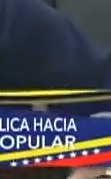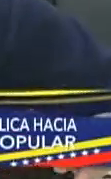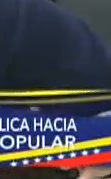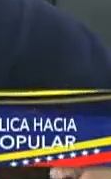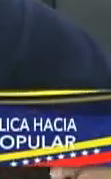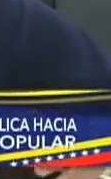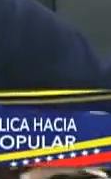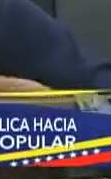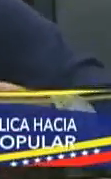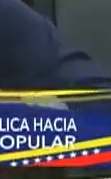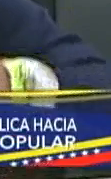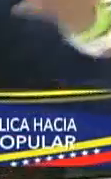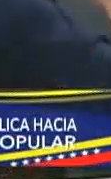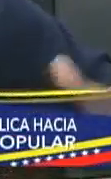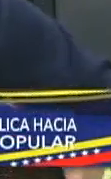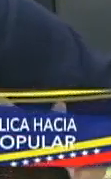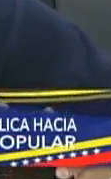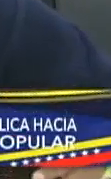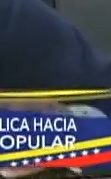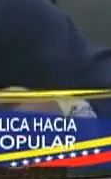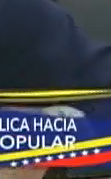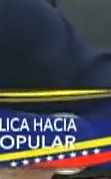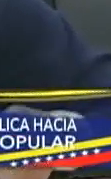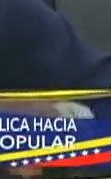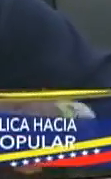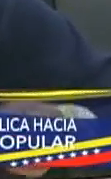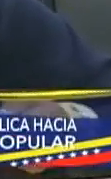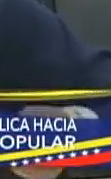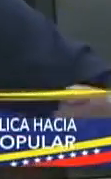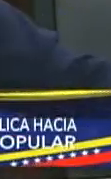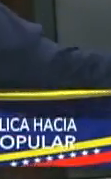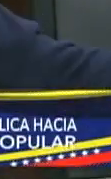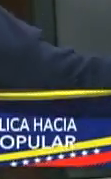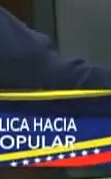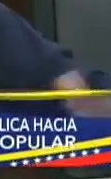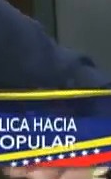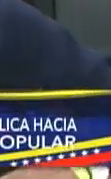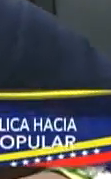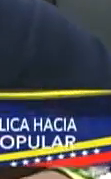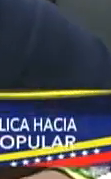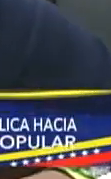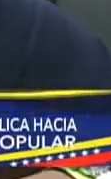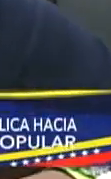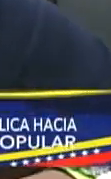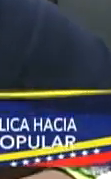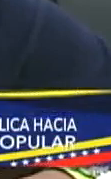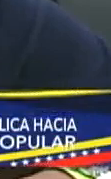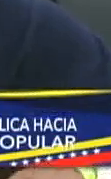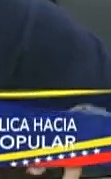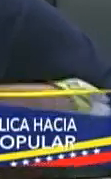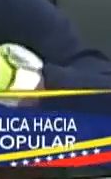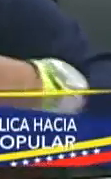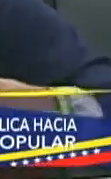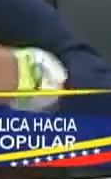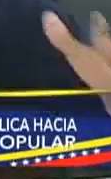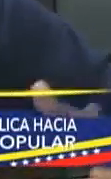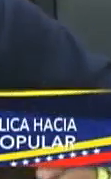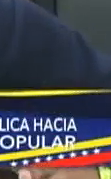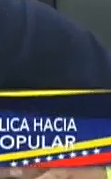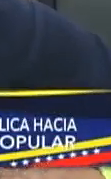liberar las cadenas de esa explosión económica que tiene el poder popular en sus manos y que muchas veces no la puede llevar adelante. Inclusive no